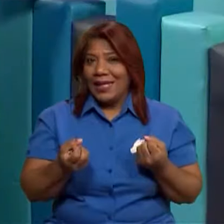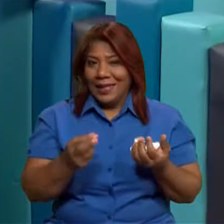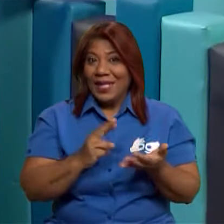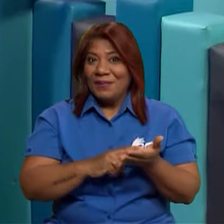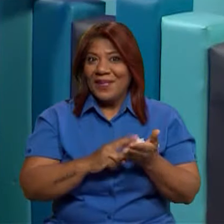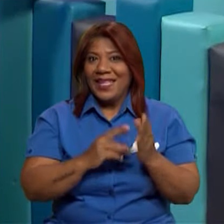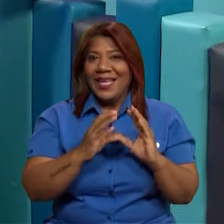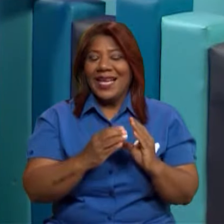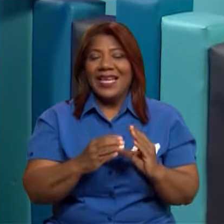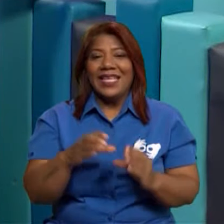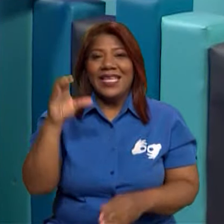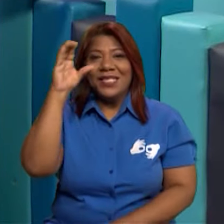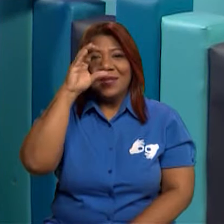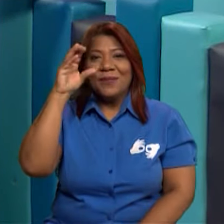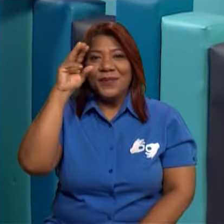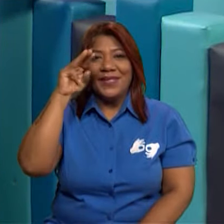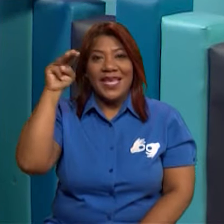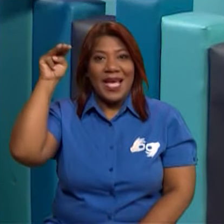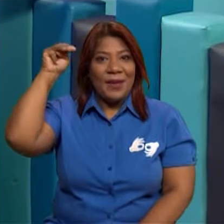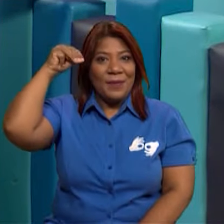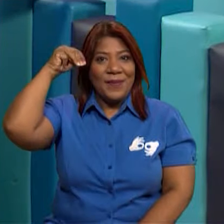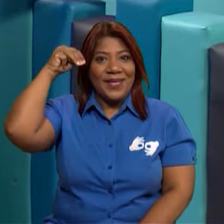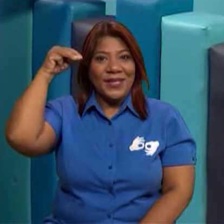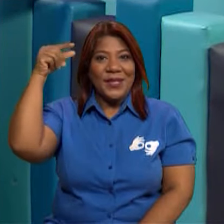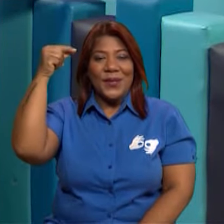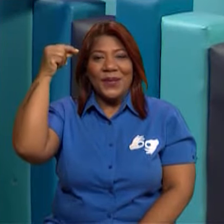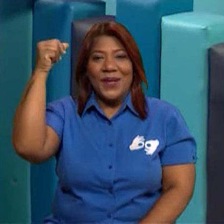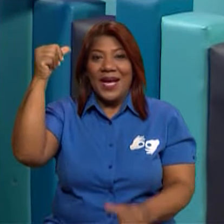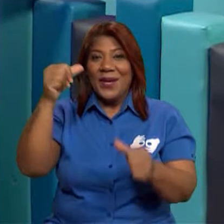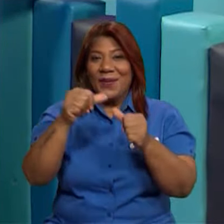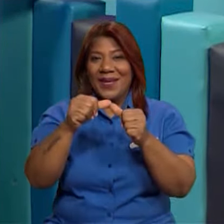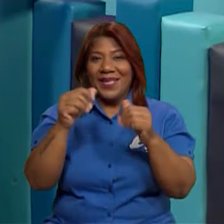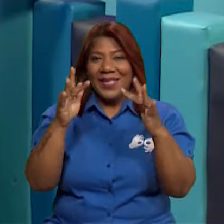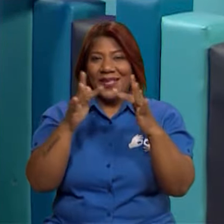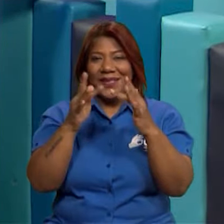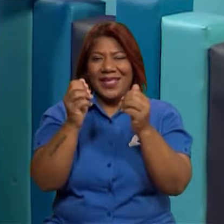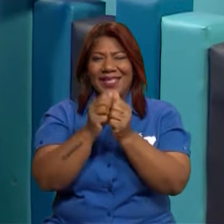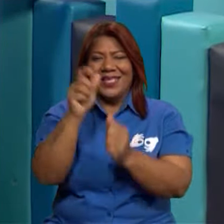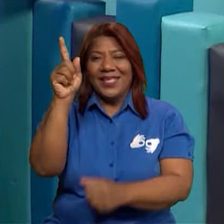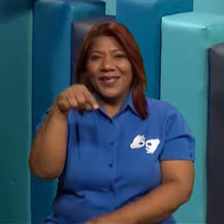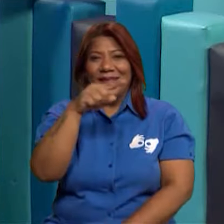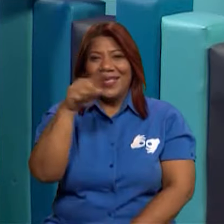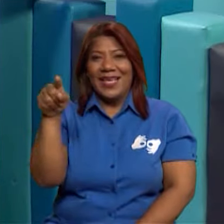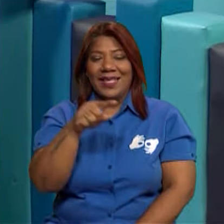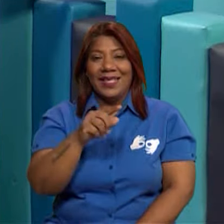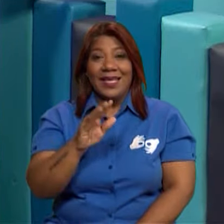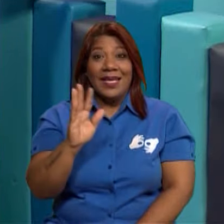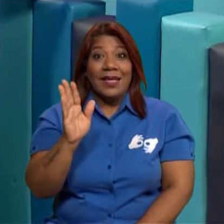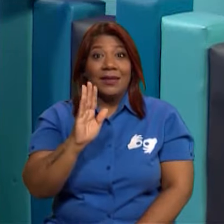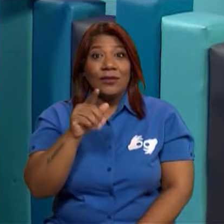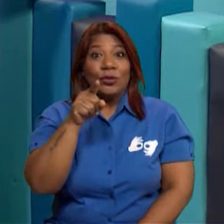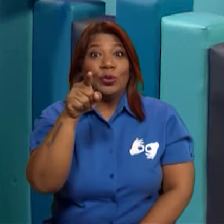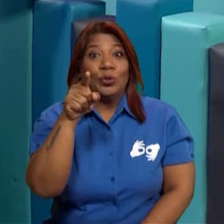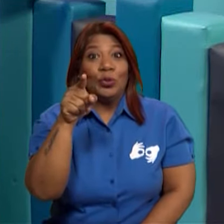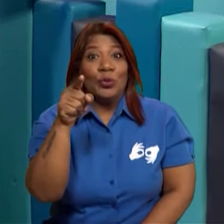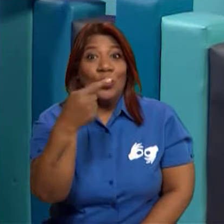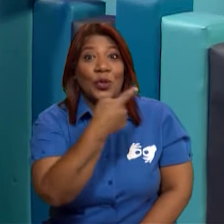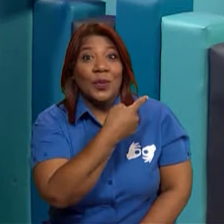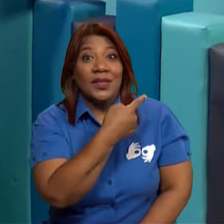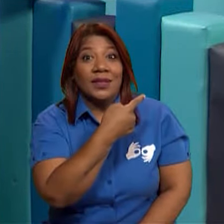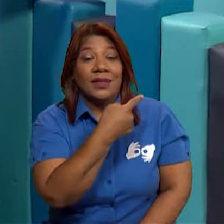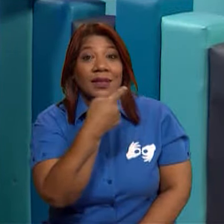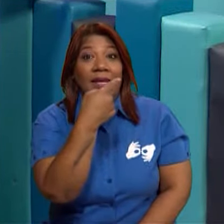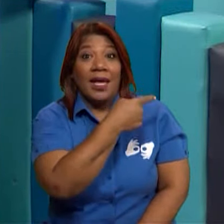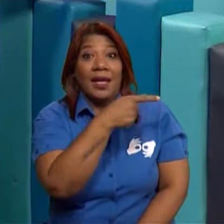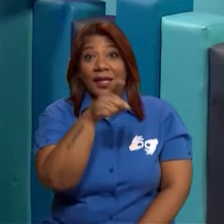esta clase, puedes verla por la aplicación de Medcon Go. Y recuerda, conéctate con la estrella. Me despido de usted diciéndoles, tú me